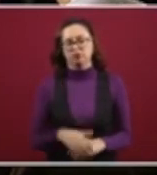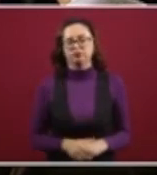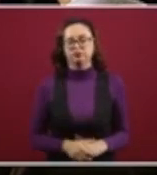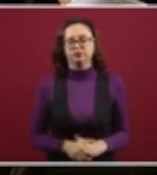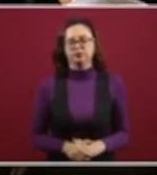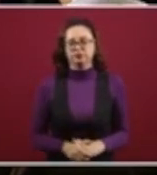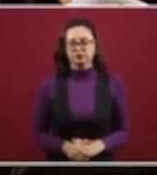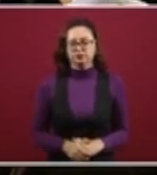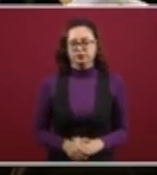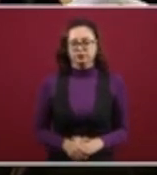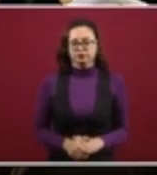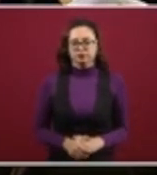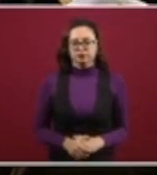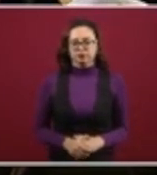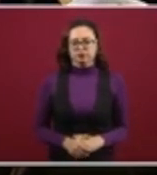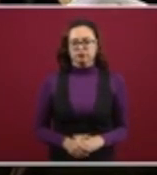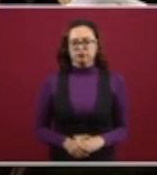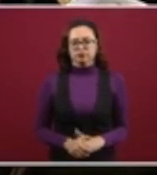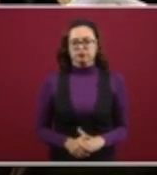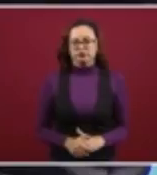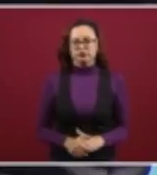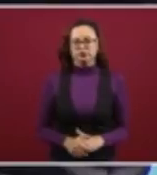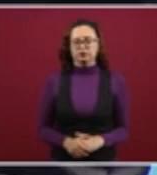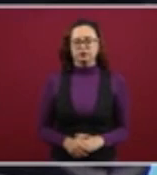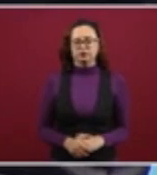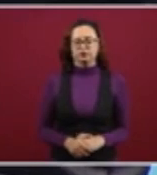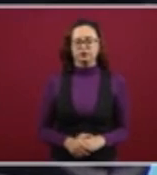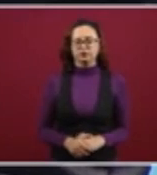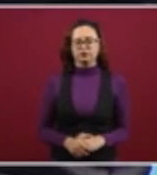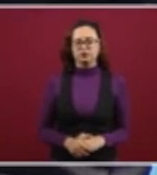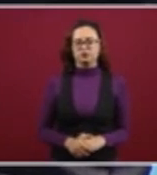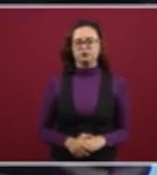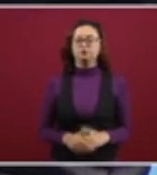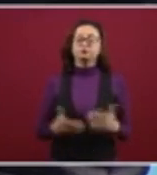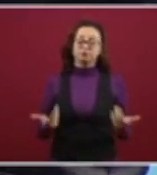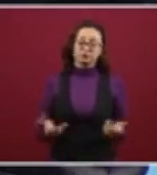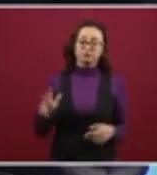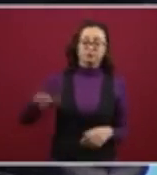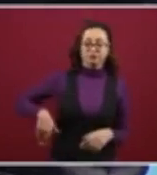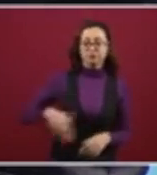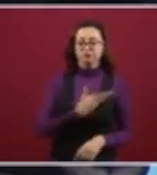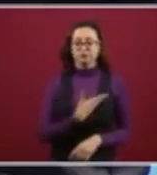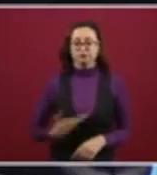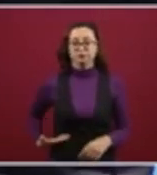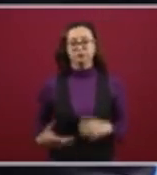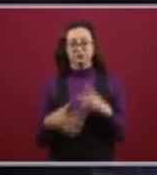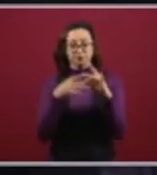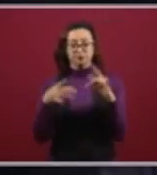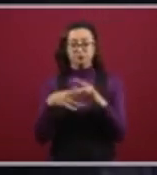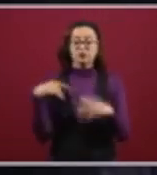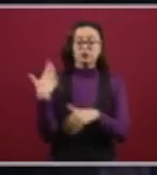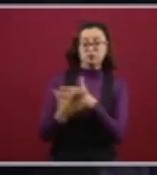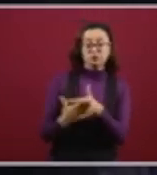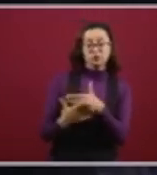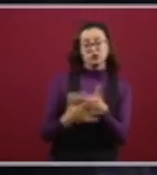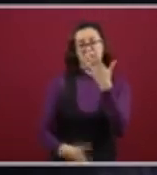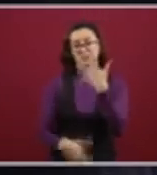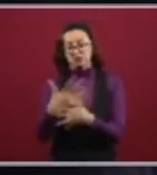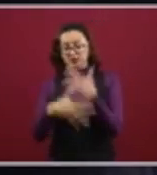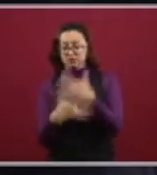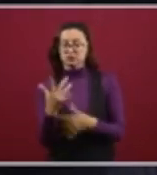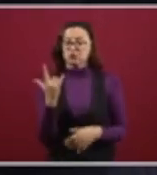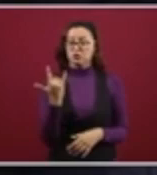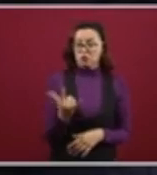cerrando, como se lo indicó el señor presidente, el 15 de este mes,